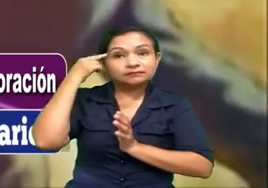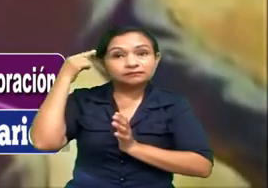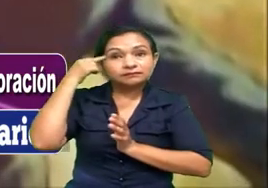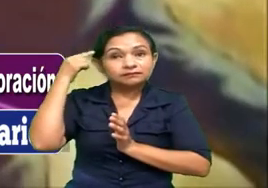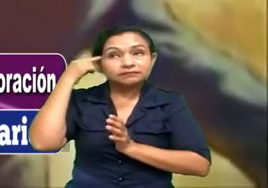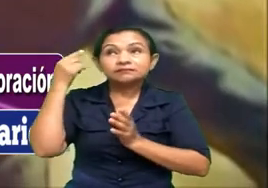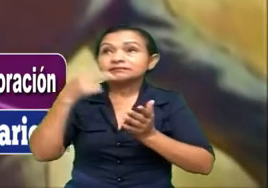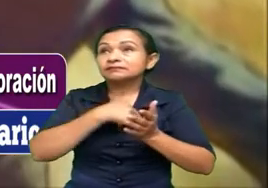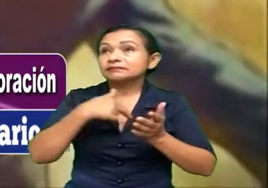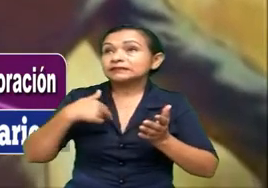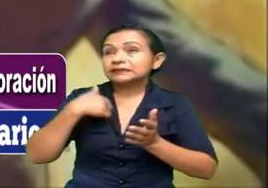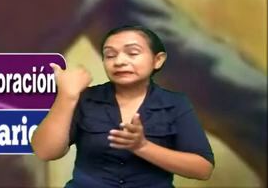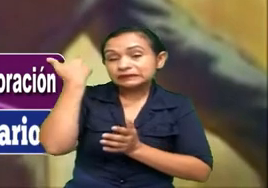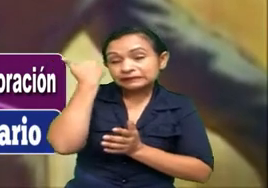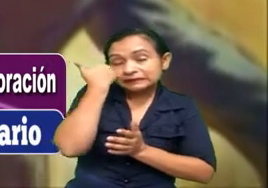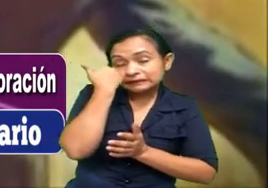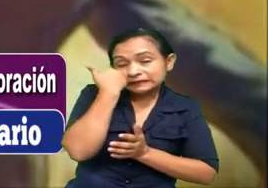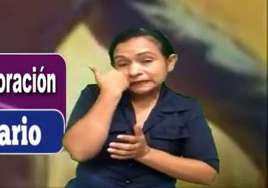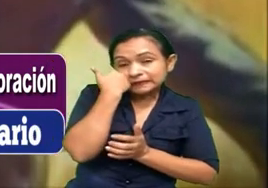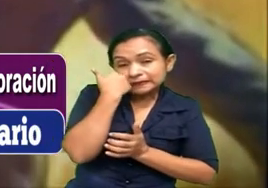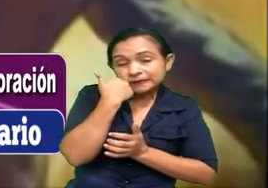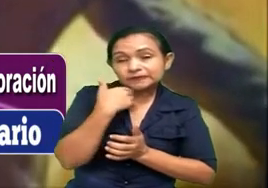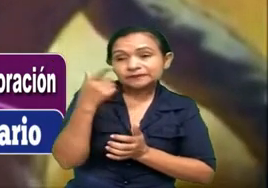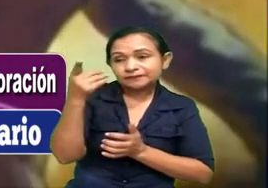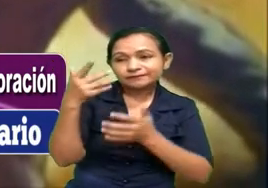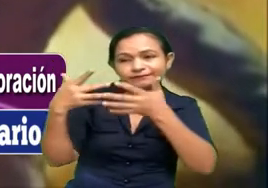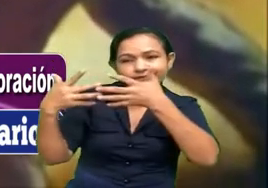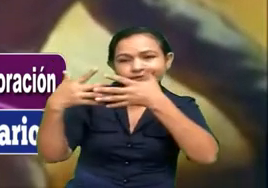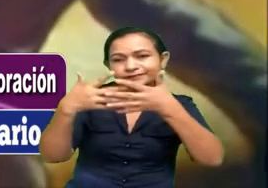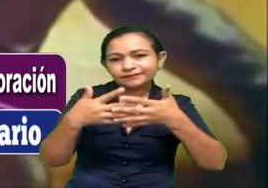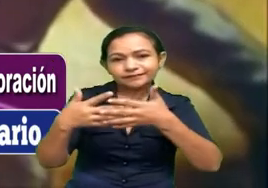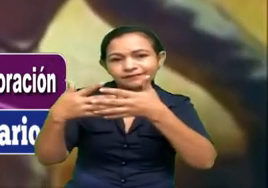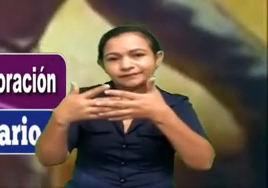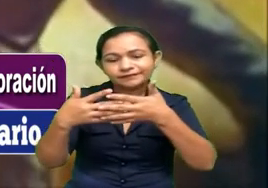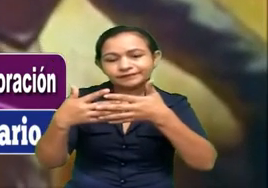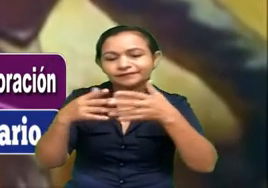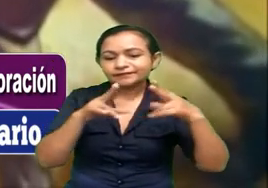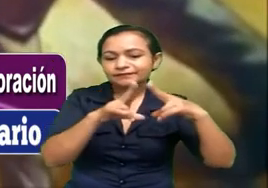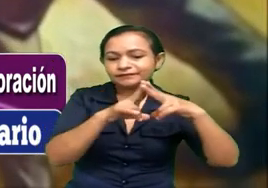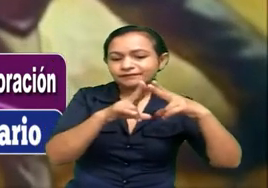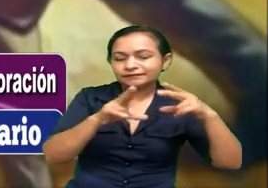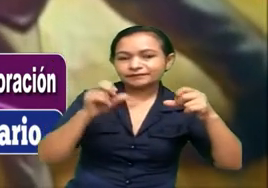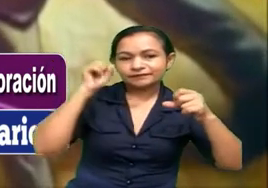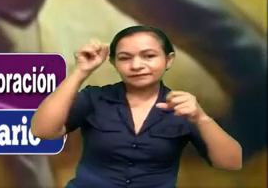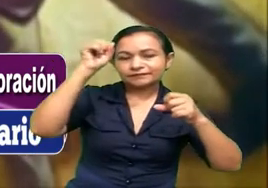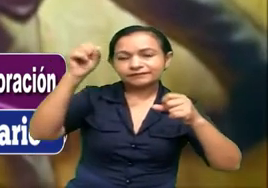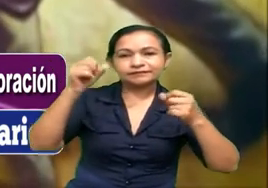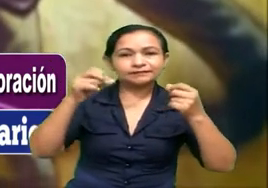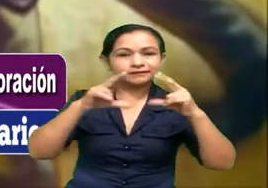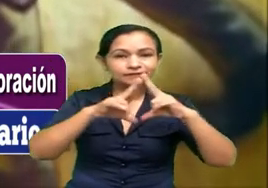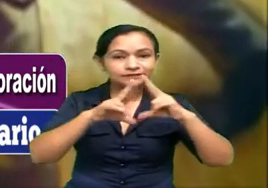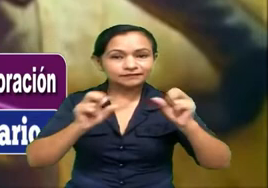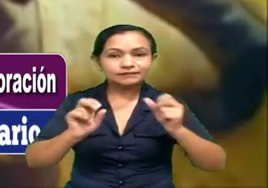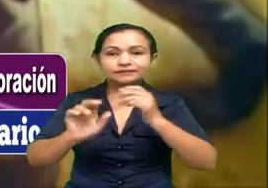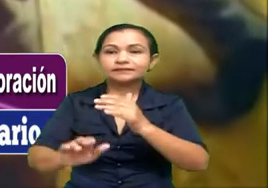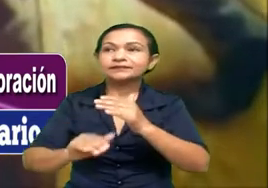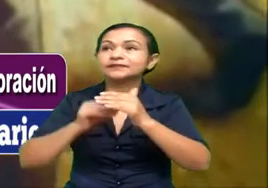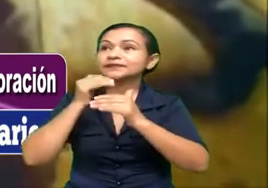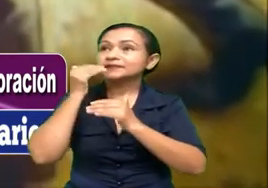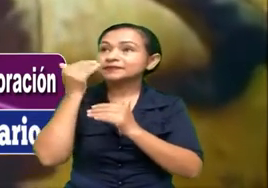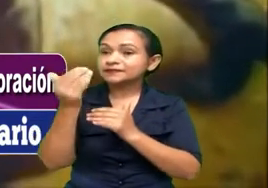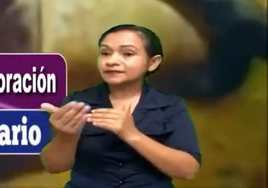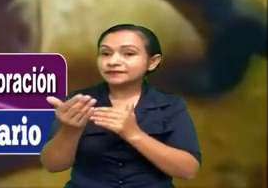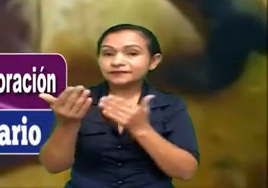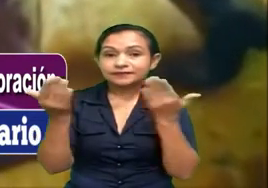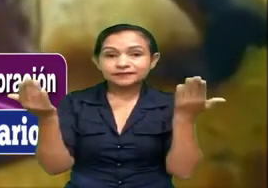que fue una vergüenza para los norteamericanos la victoria nicaragüense en San Jacinto. Y después vienen las